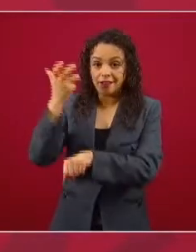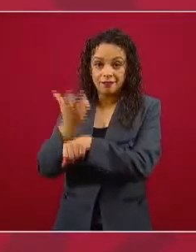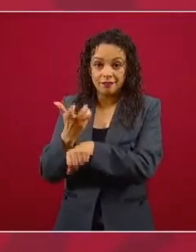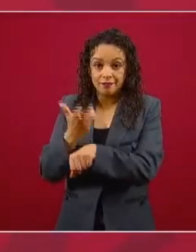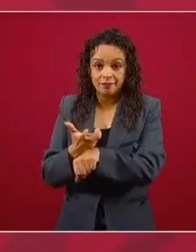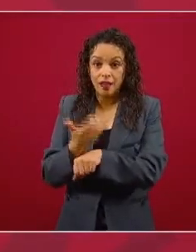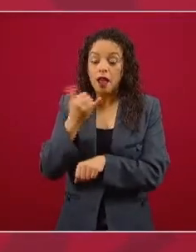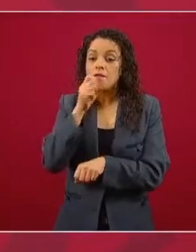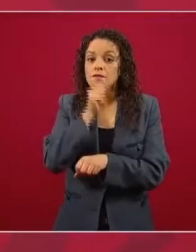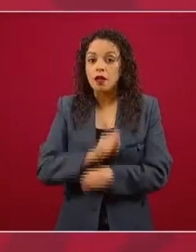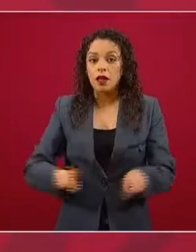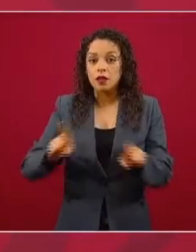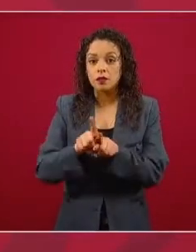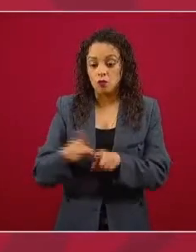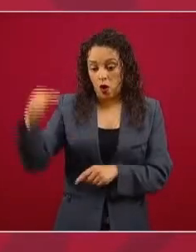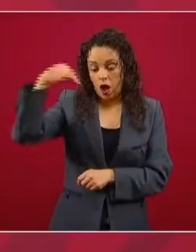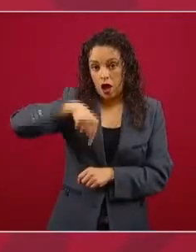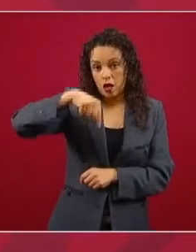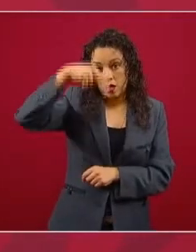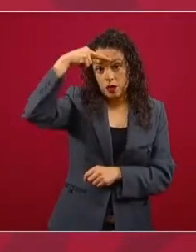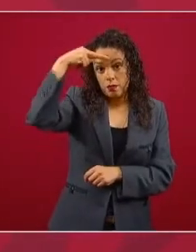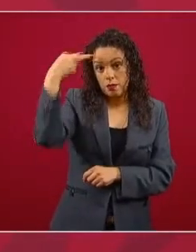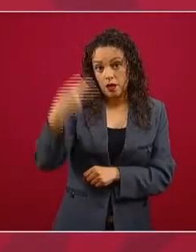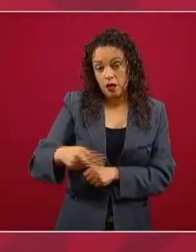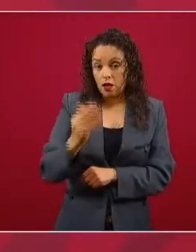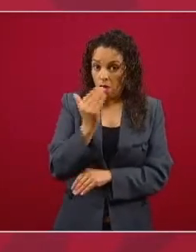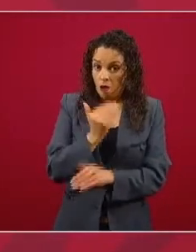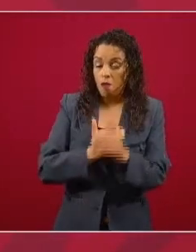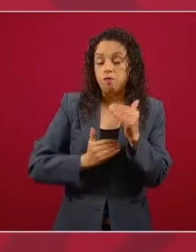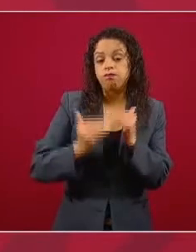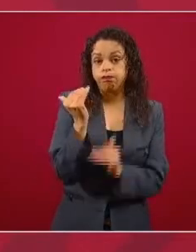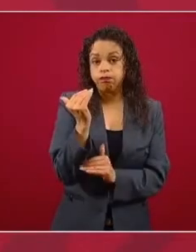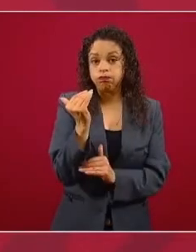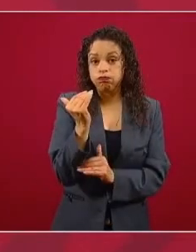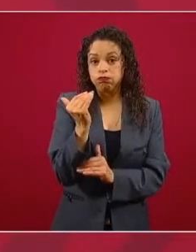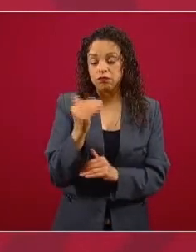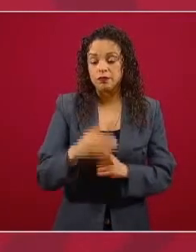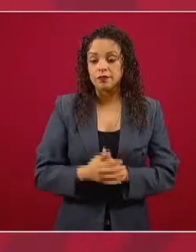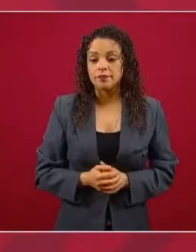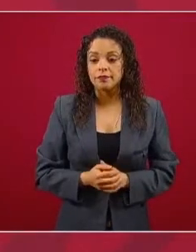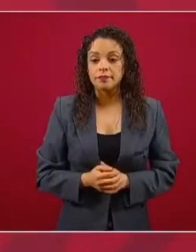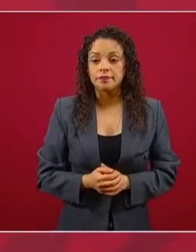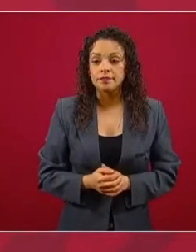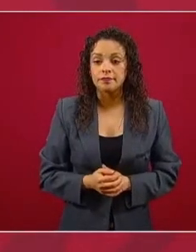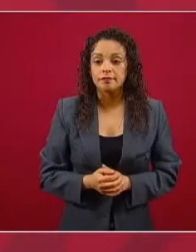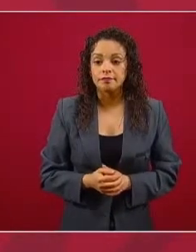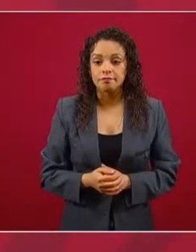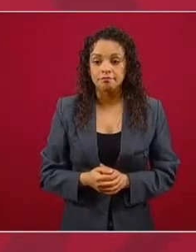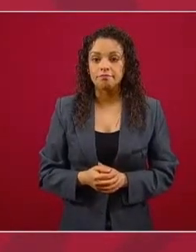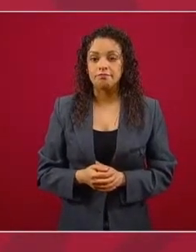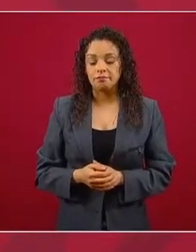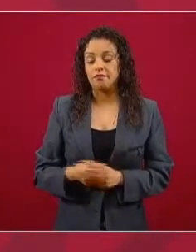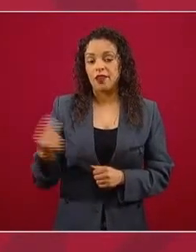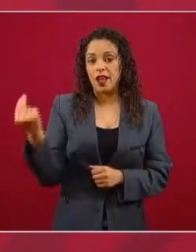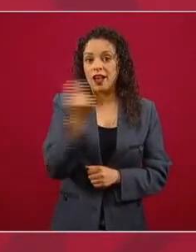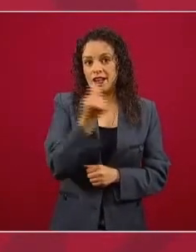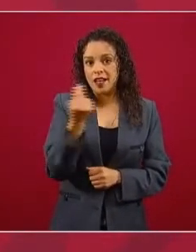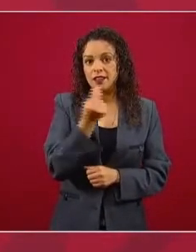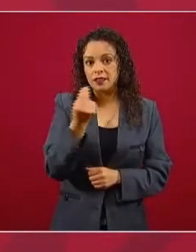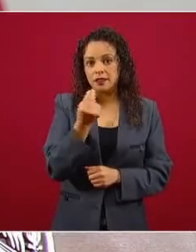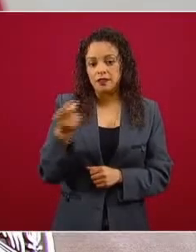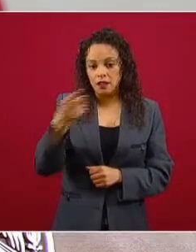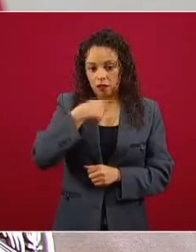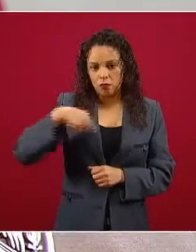de México. Baste tener presente lo que significan las